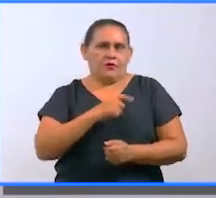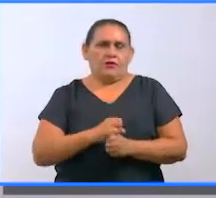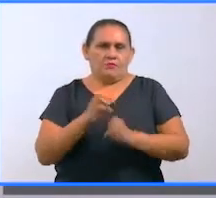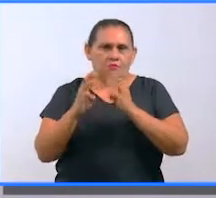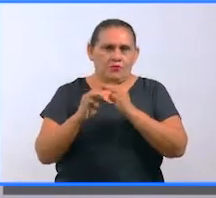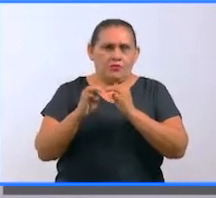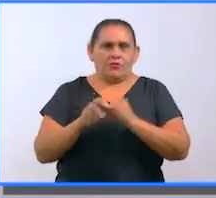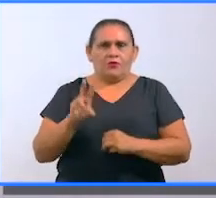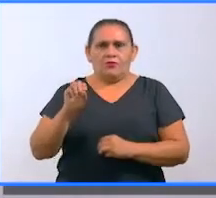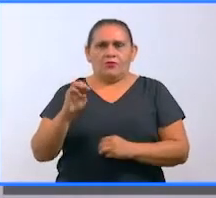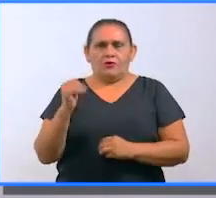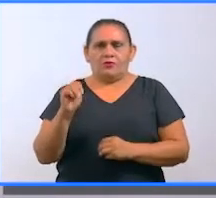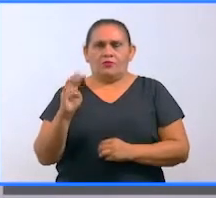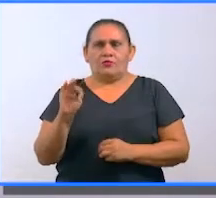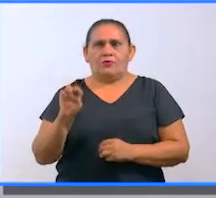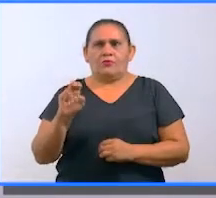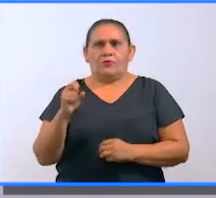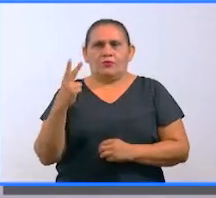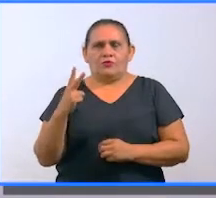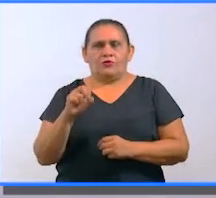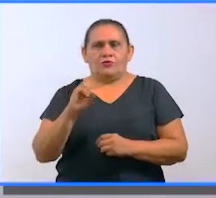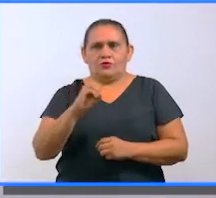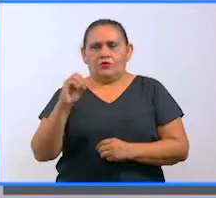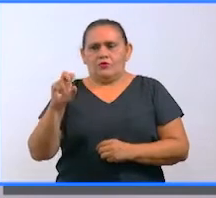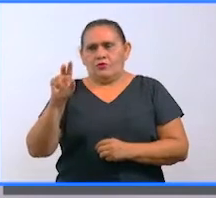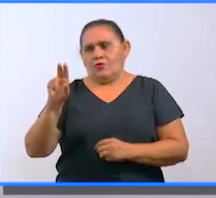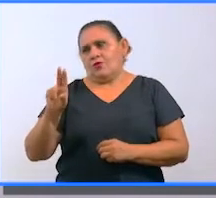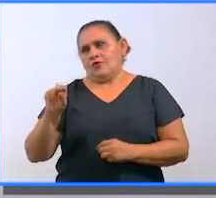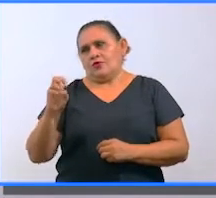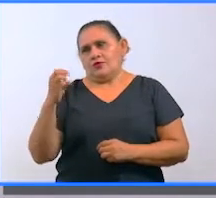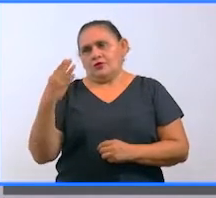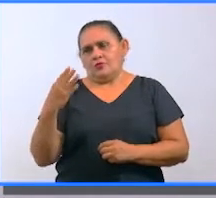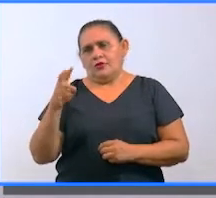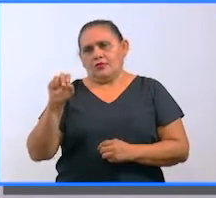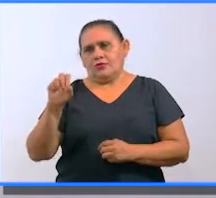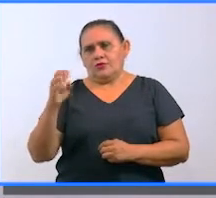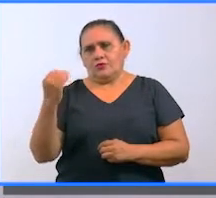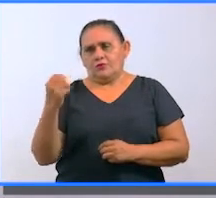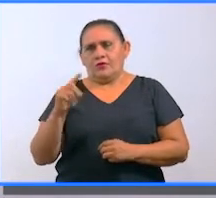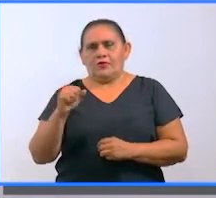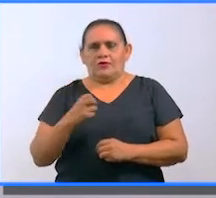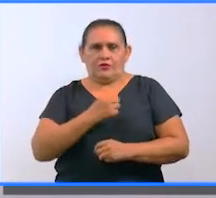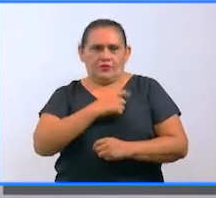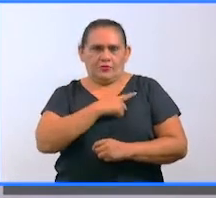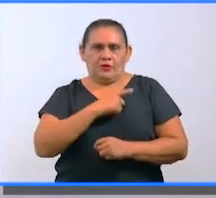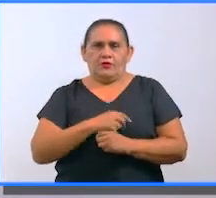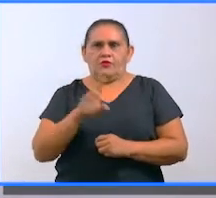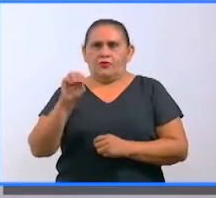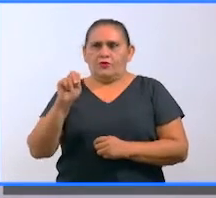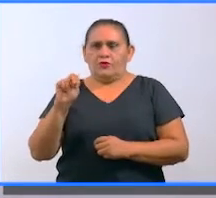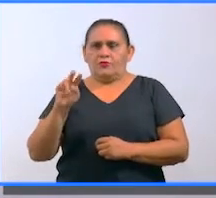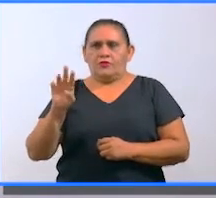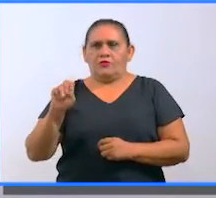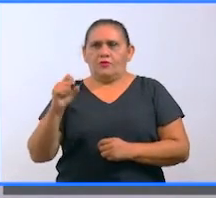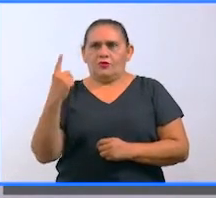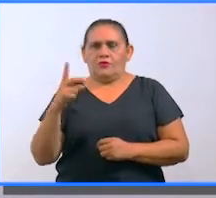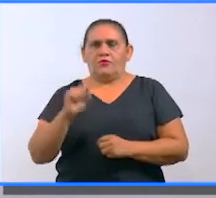WhatsApp en el número 9992-008489 en español y 9991